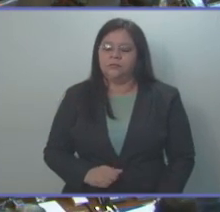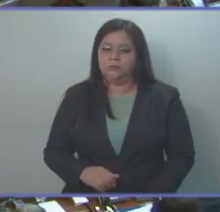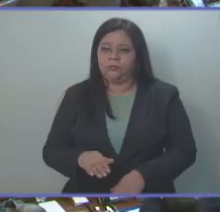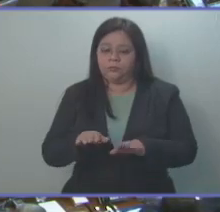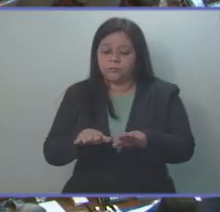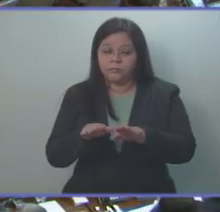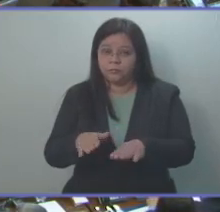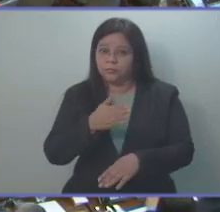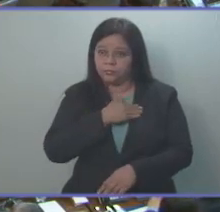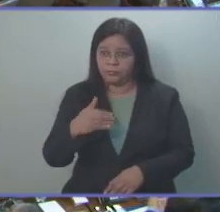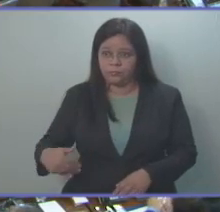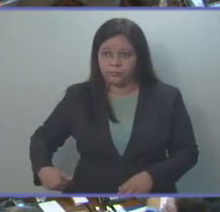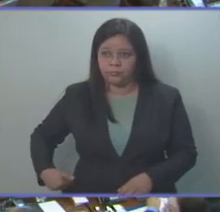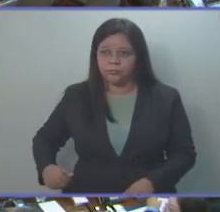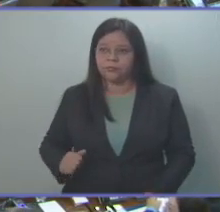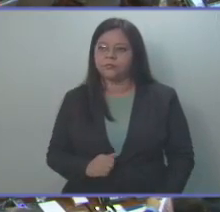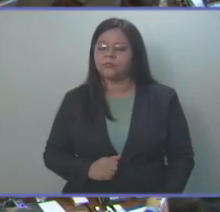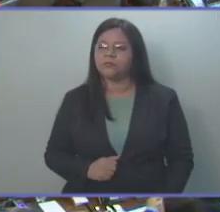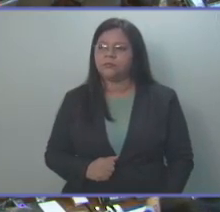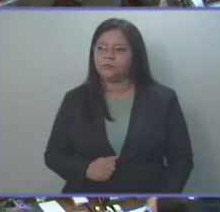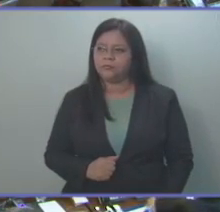Gracias, presidente.